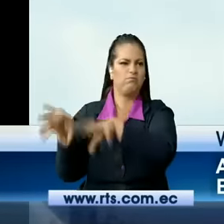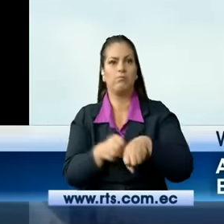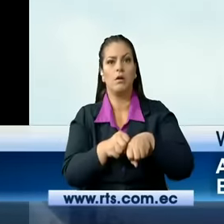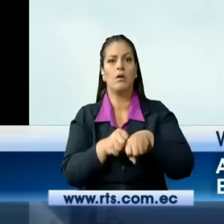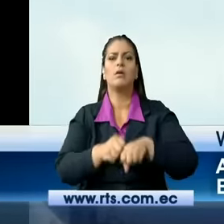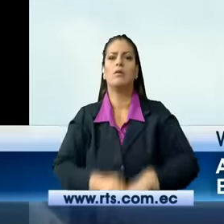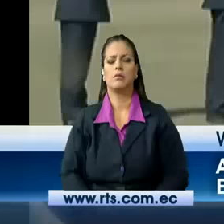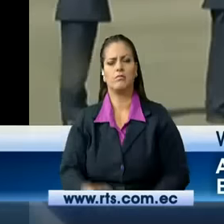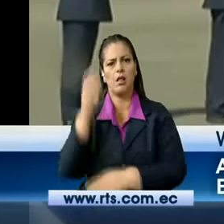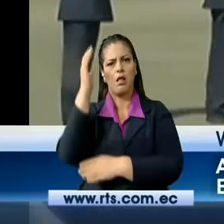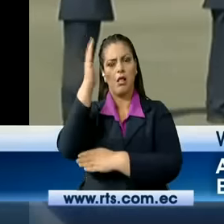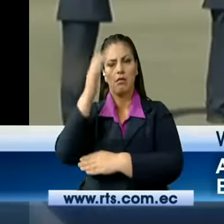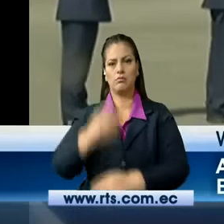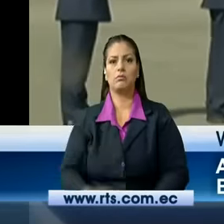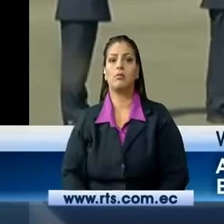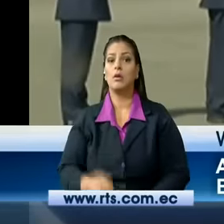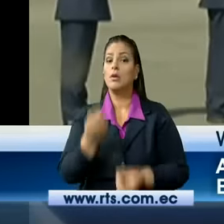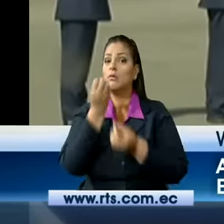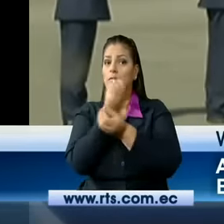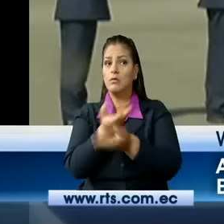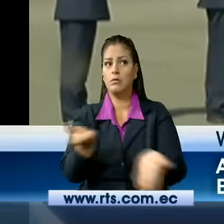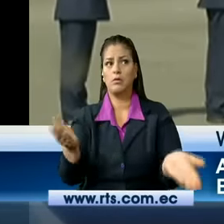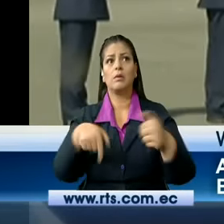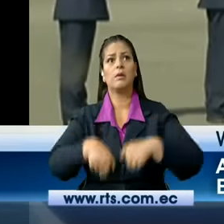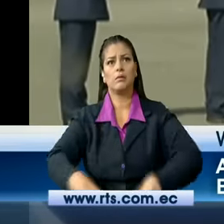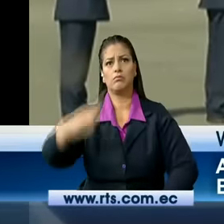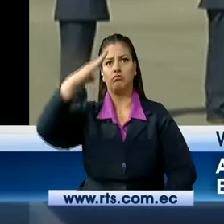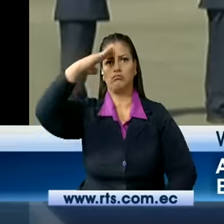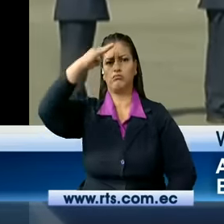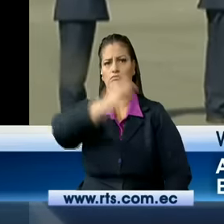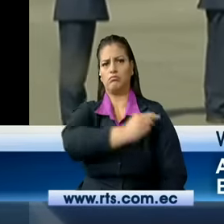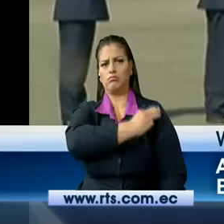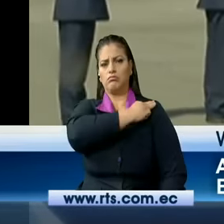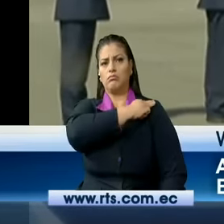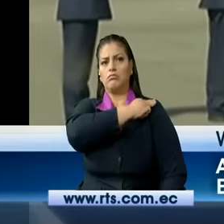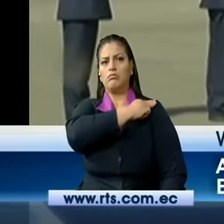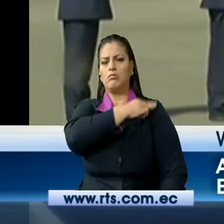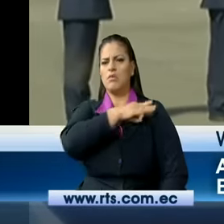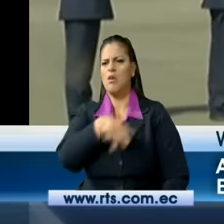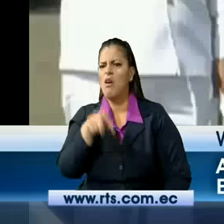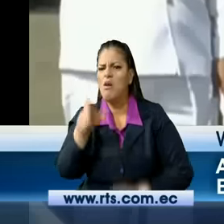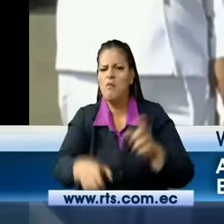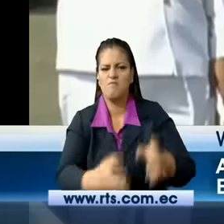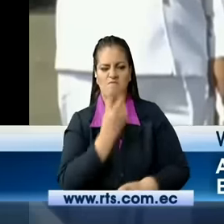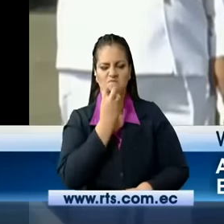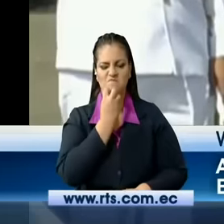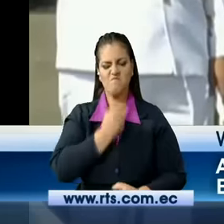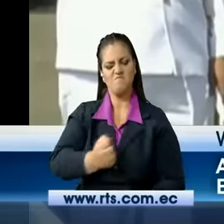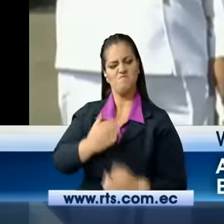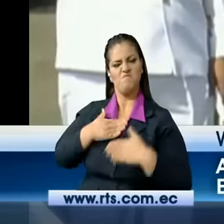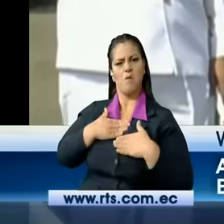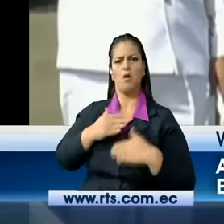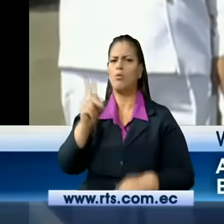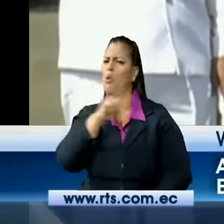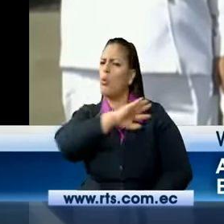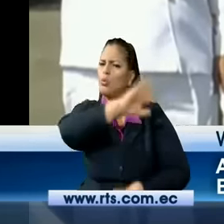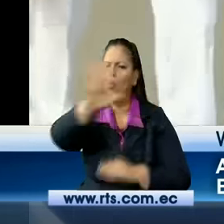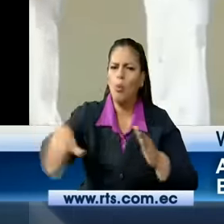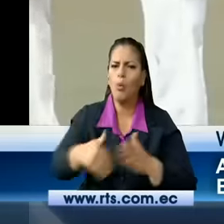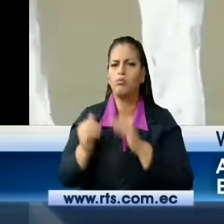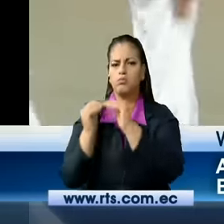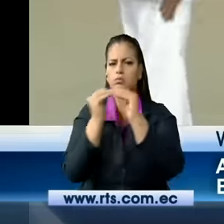y durante su intervención aseguró que en las Fuerzas Armadas no hay espacios para el egoísmo, sino para el progreso y la